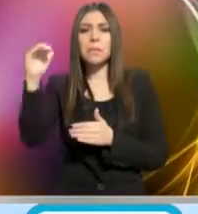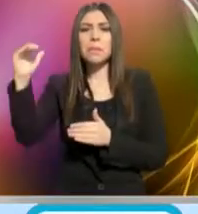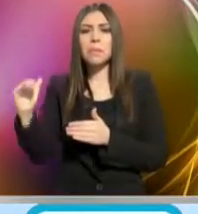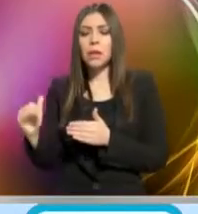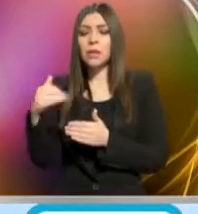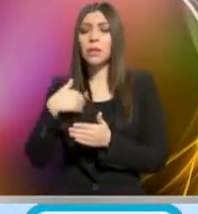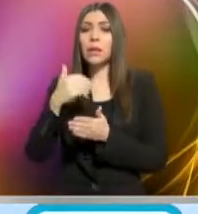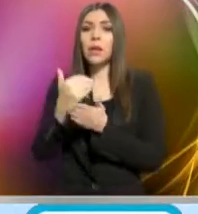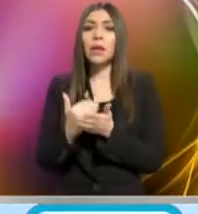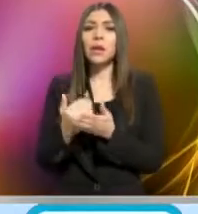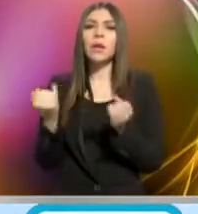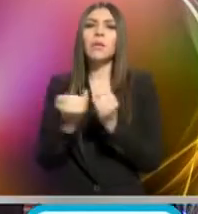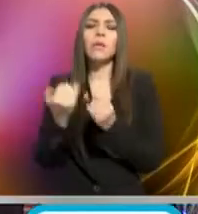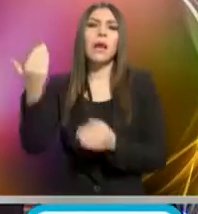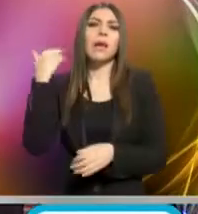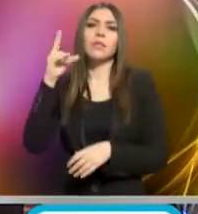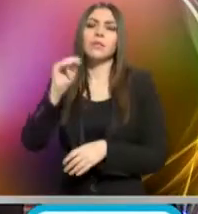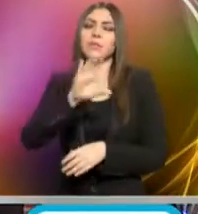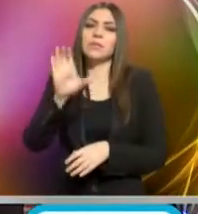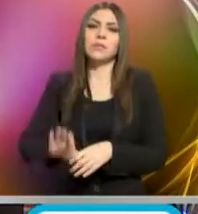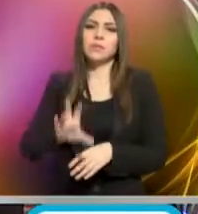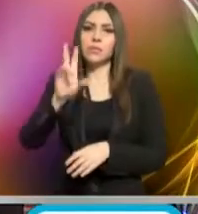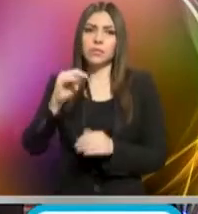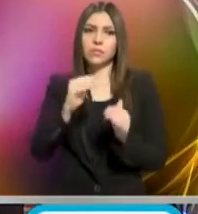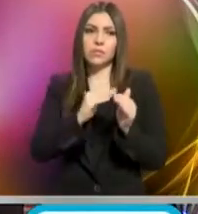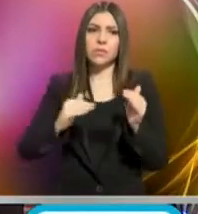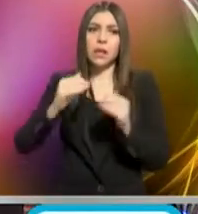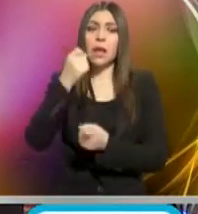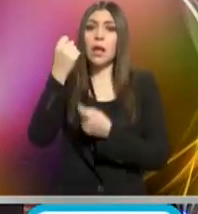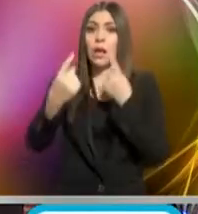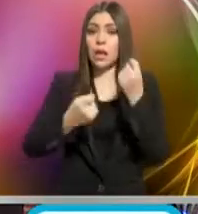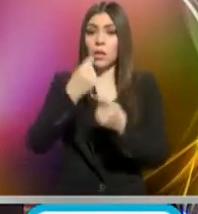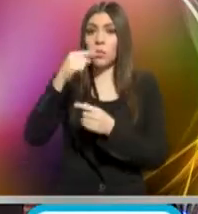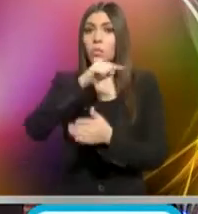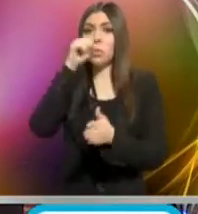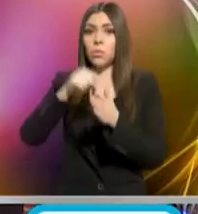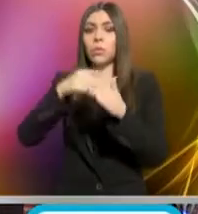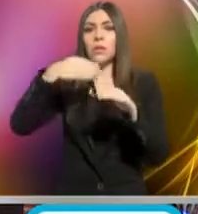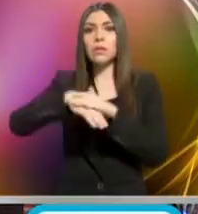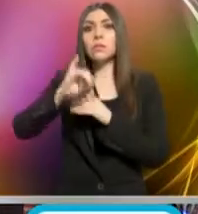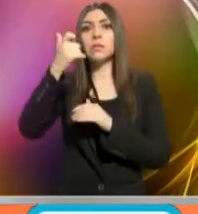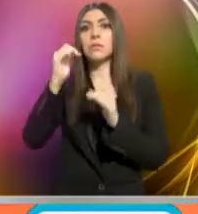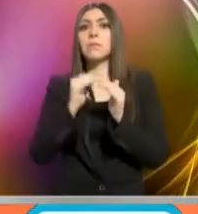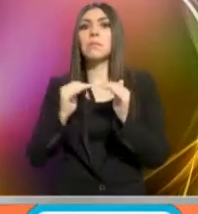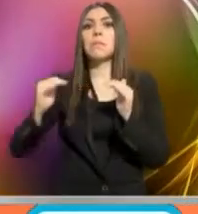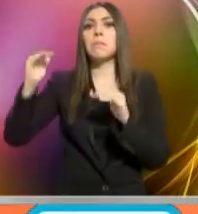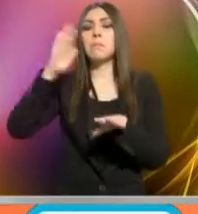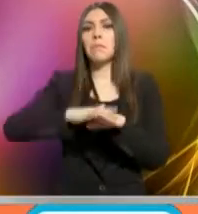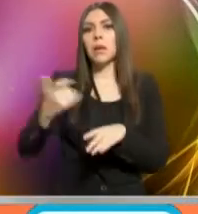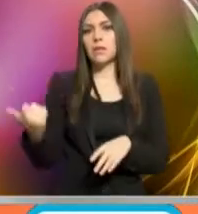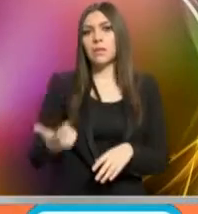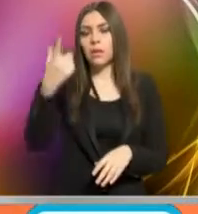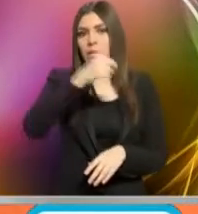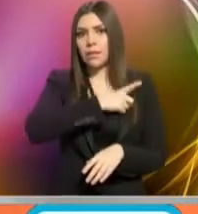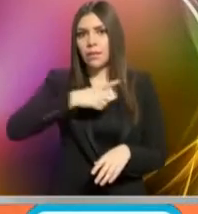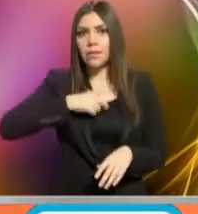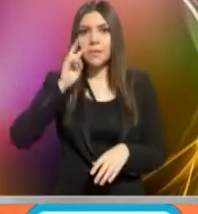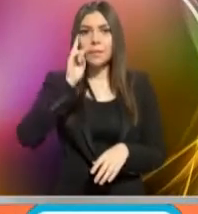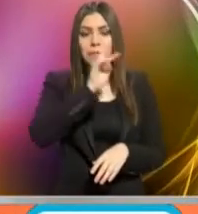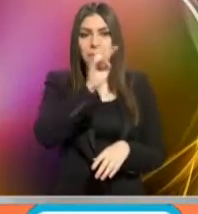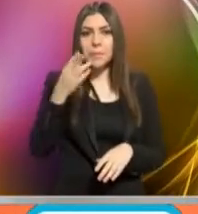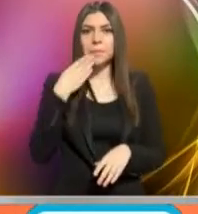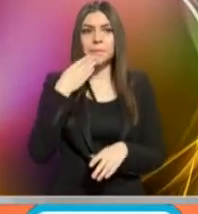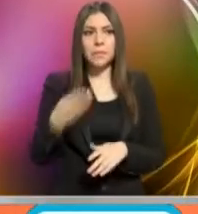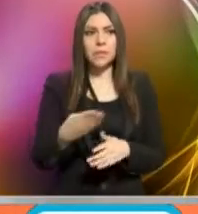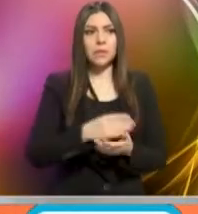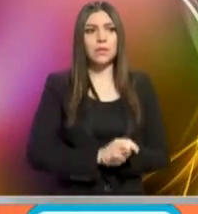menos el 15, pues ya cuesta lo que costaba. Sí, claro. Incrementan en algunas tiendas los precios. Sí, hay que fijarse también, y las tiendas, bueno, no lo deberían de estar